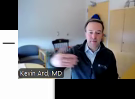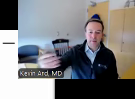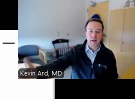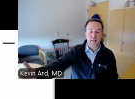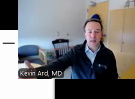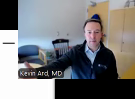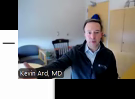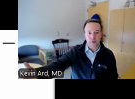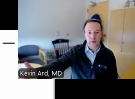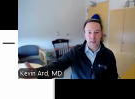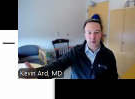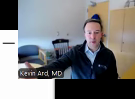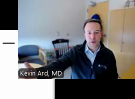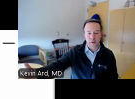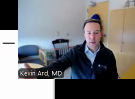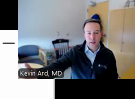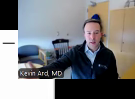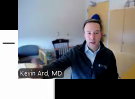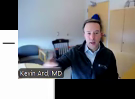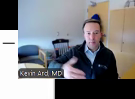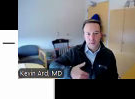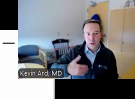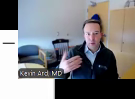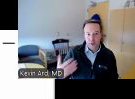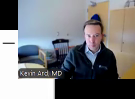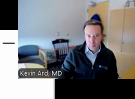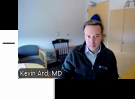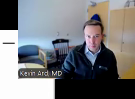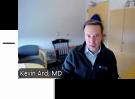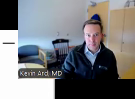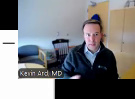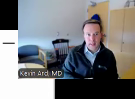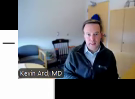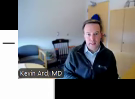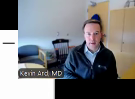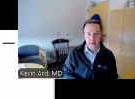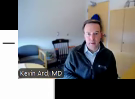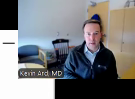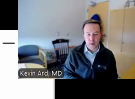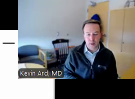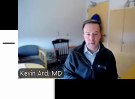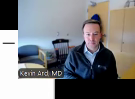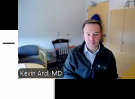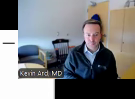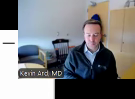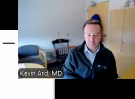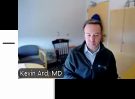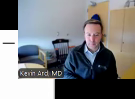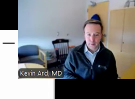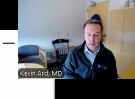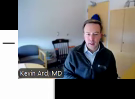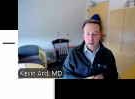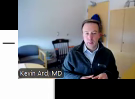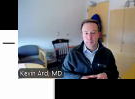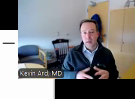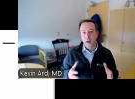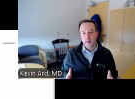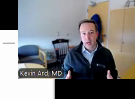de estas describen que los doctores explican por qué existe ya el riesgo del VIH. Los doctores no siempre son buenos